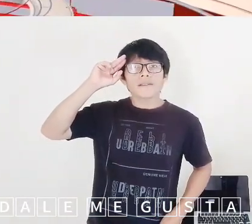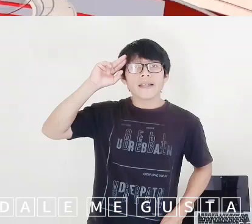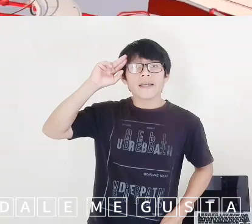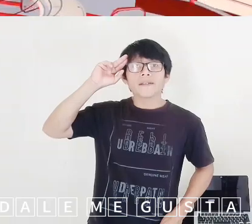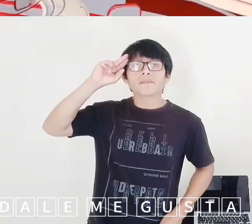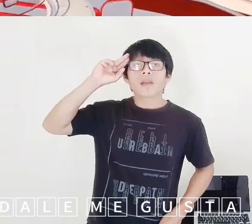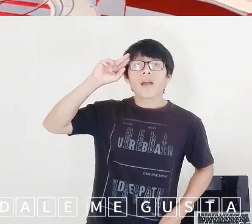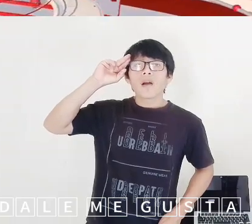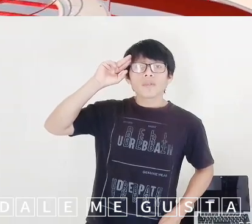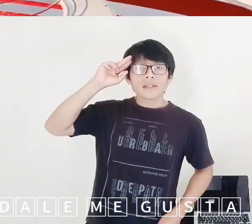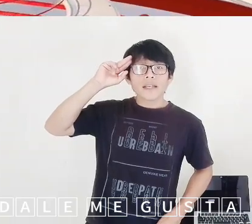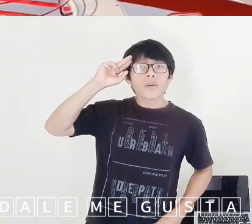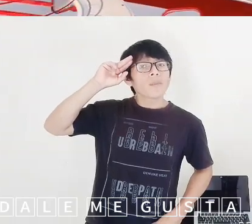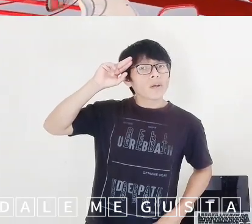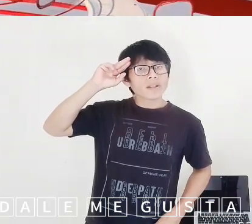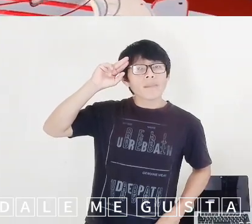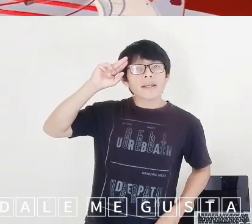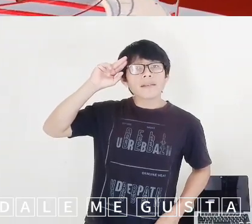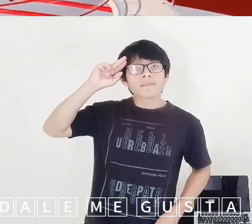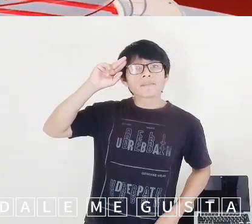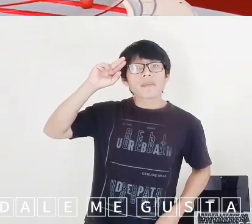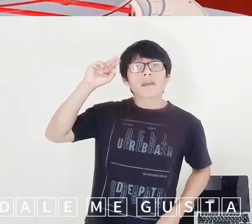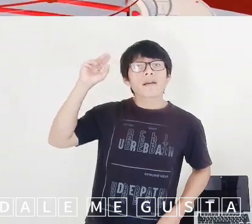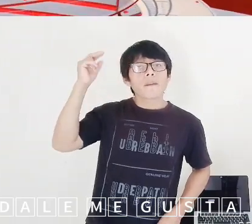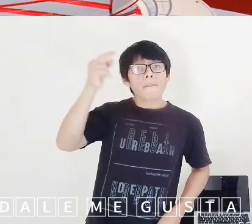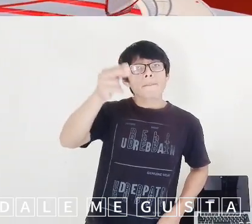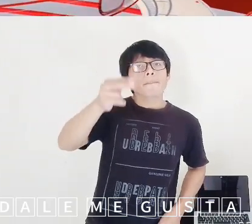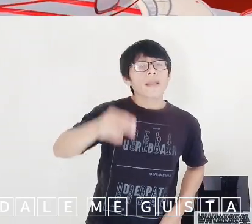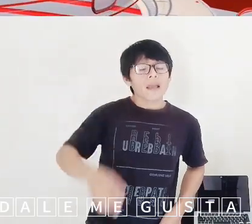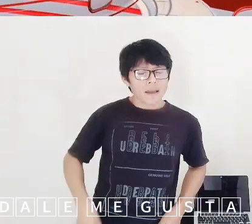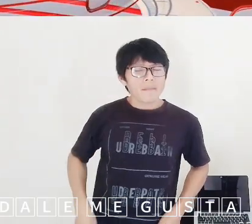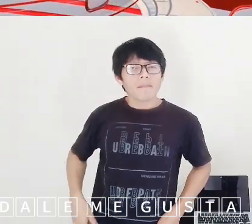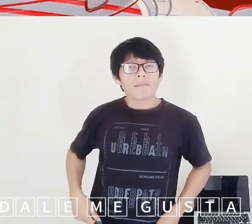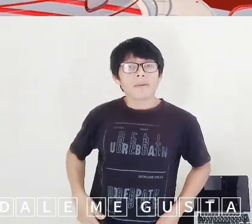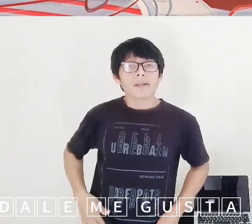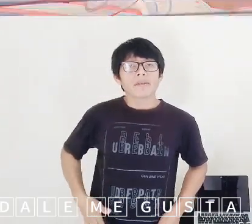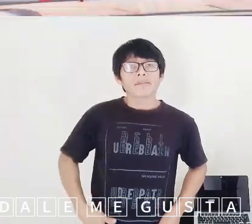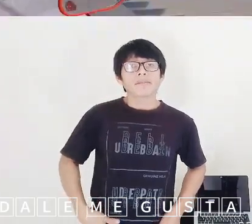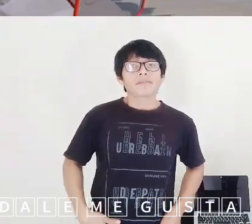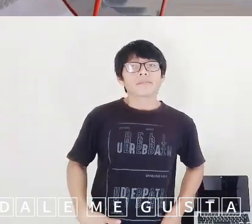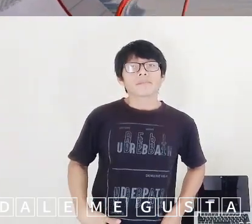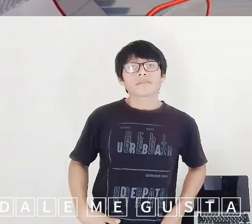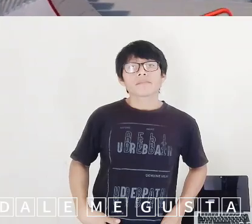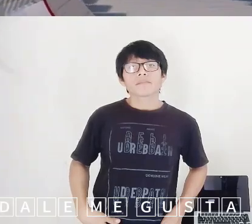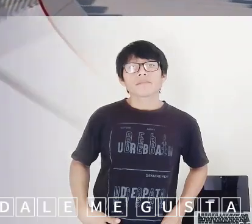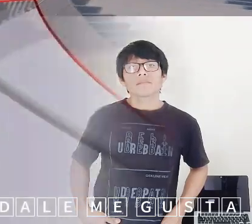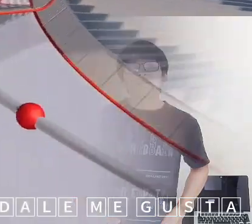un excelente ombligo de semana. Bye, bye.